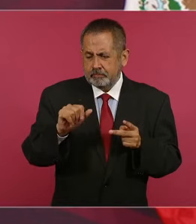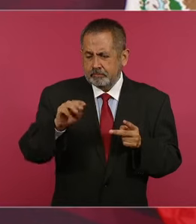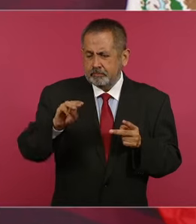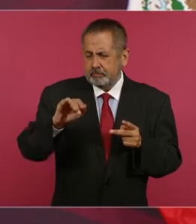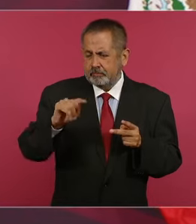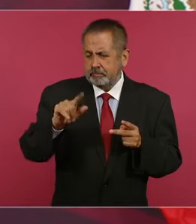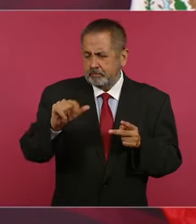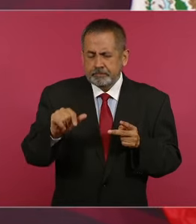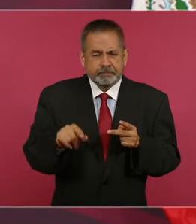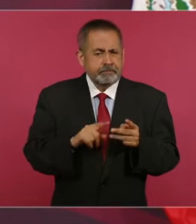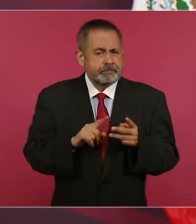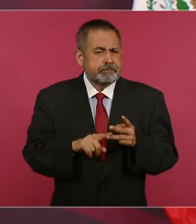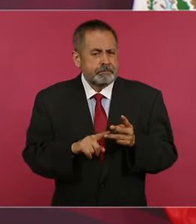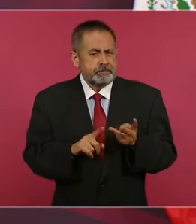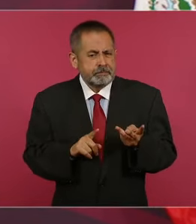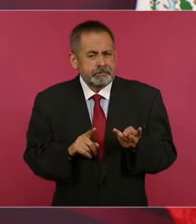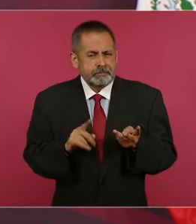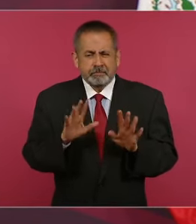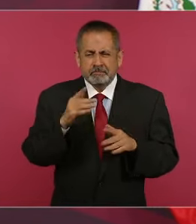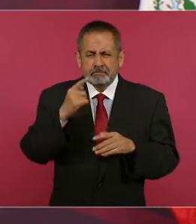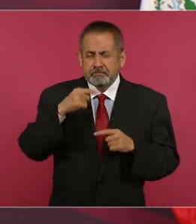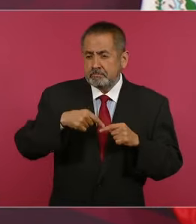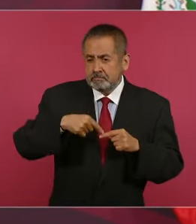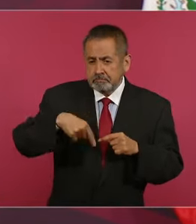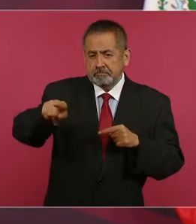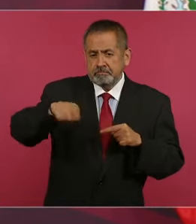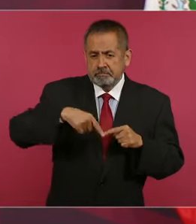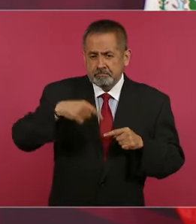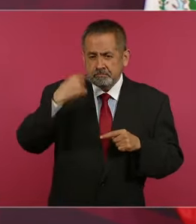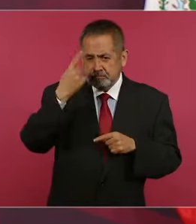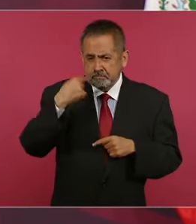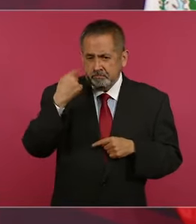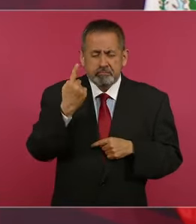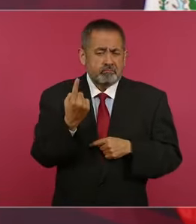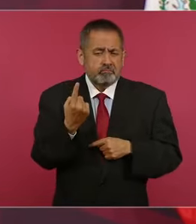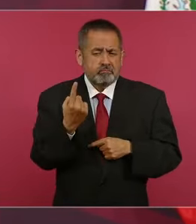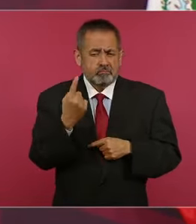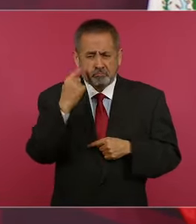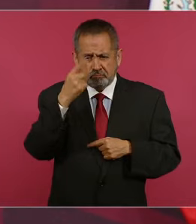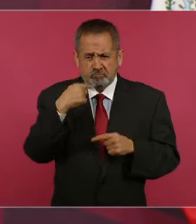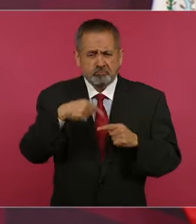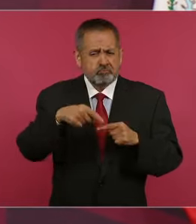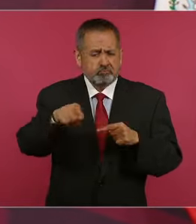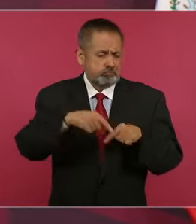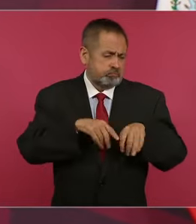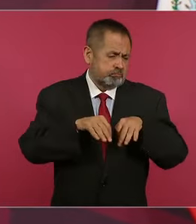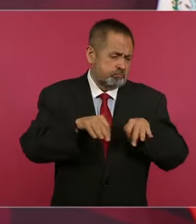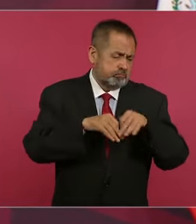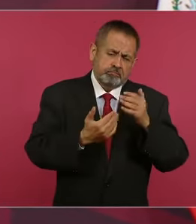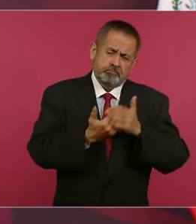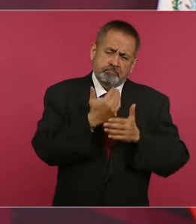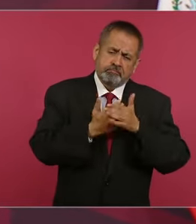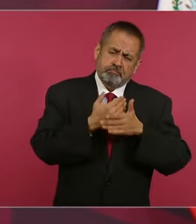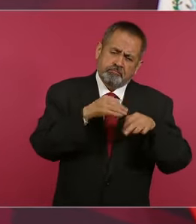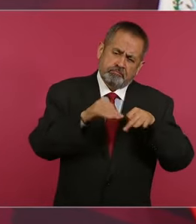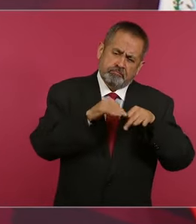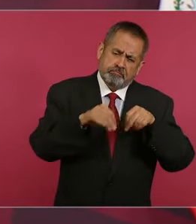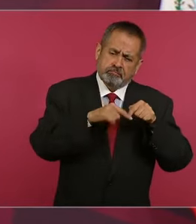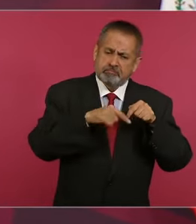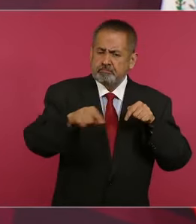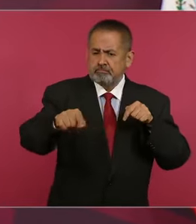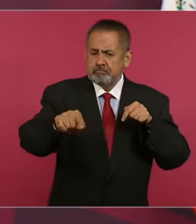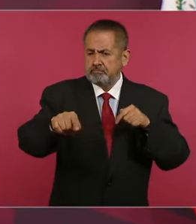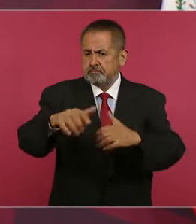en cuando mucho una hora. O sea, van a poder ir a trabajar en la mañana